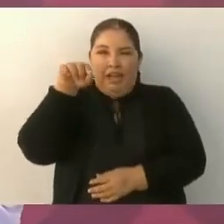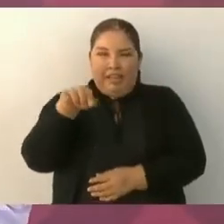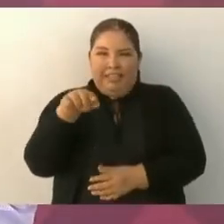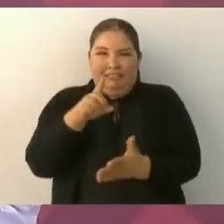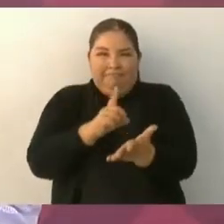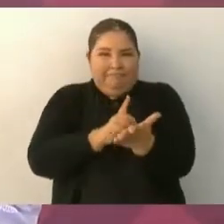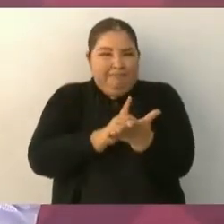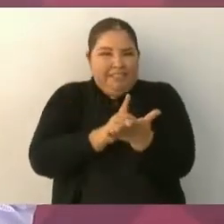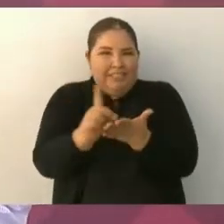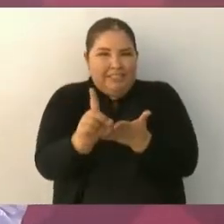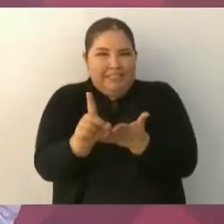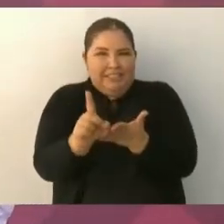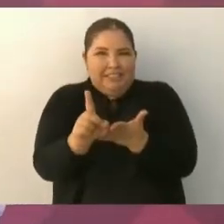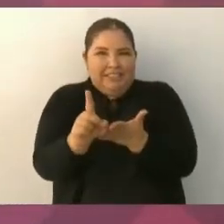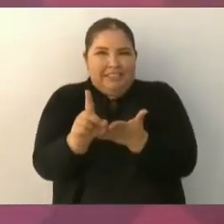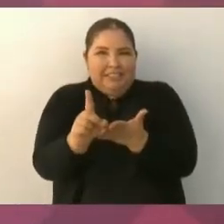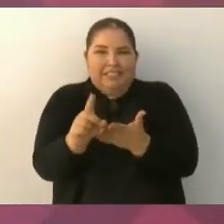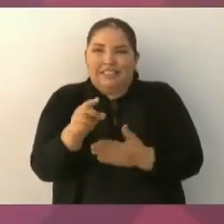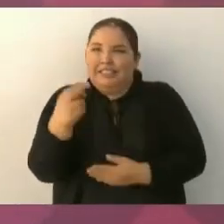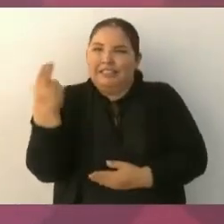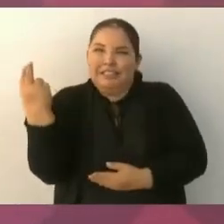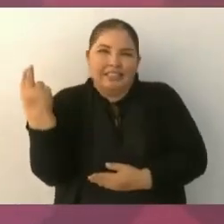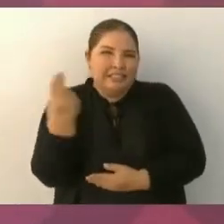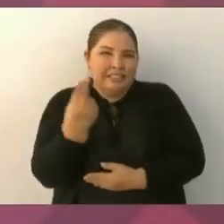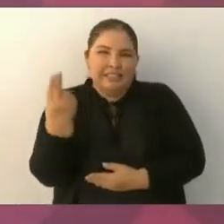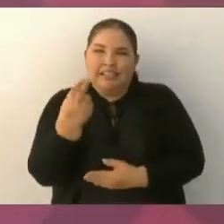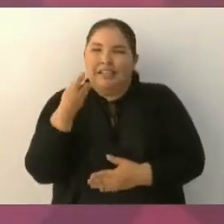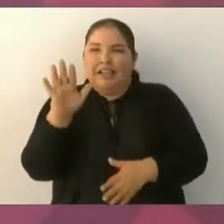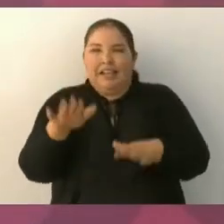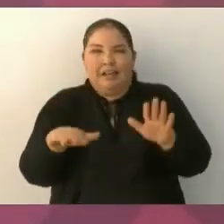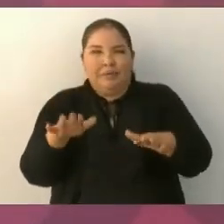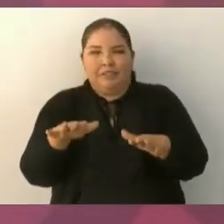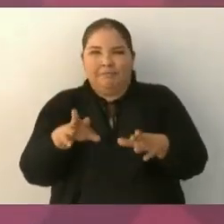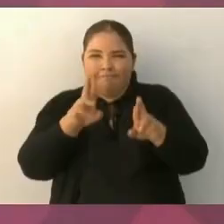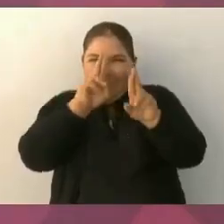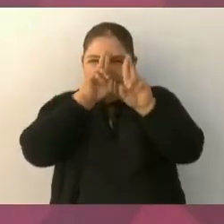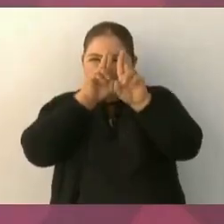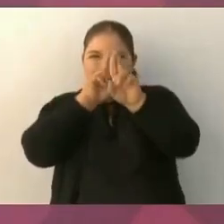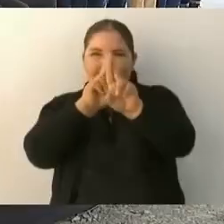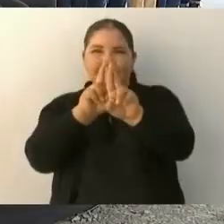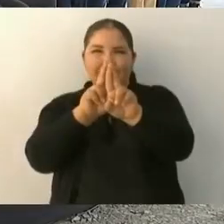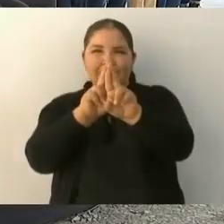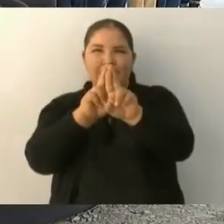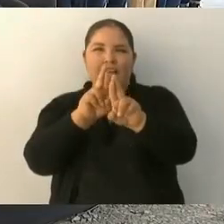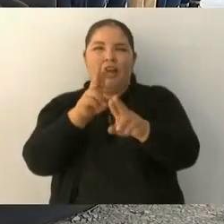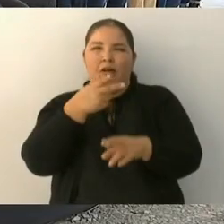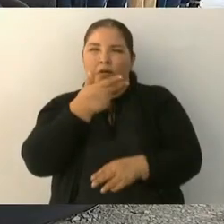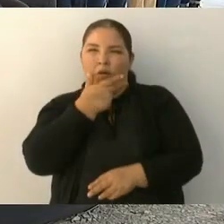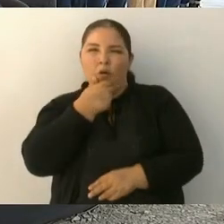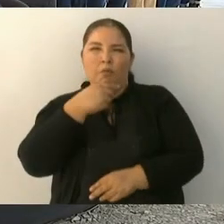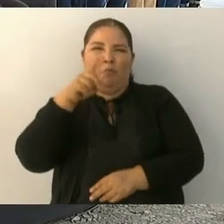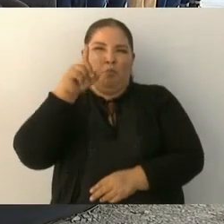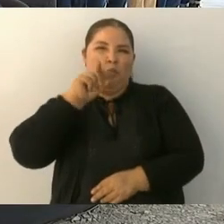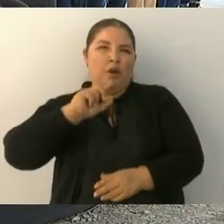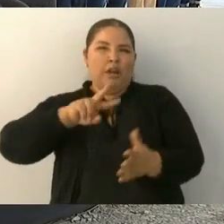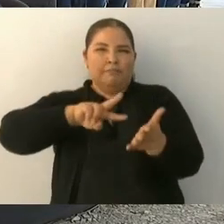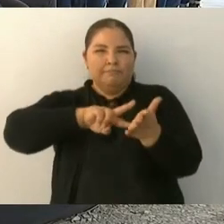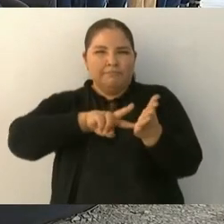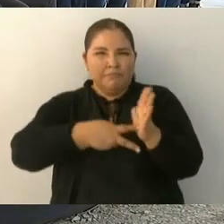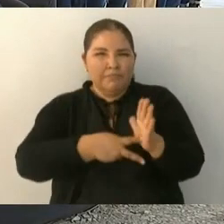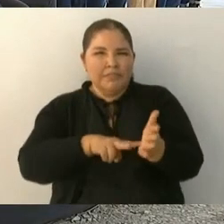algunos momentos que así fue necesario. Yo les reconozco a todos las y los ingenieros que nos han